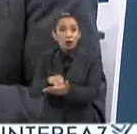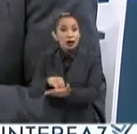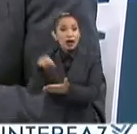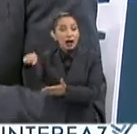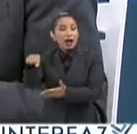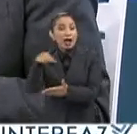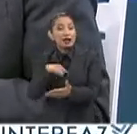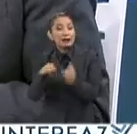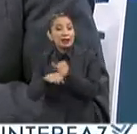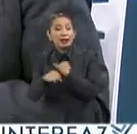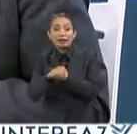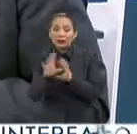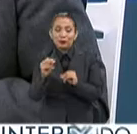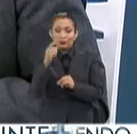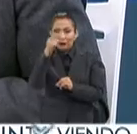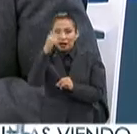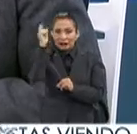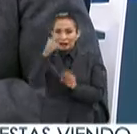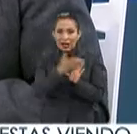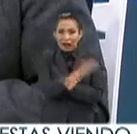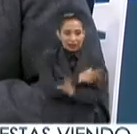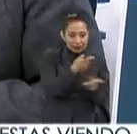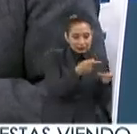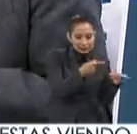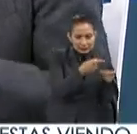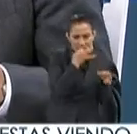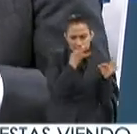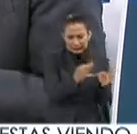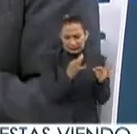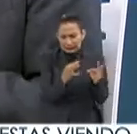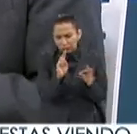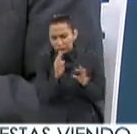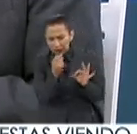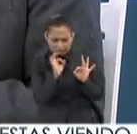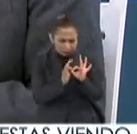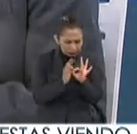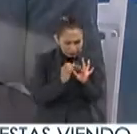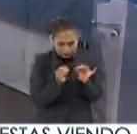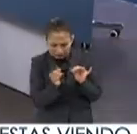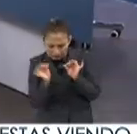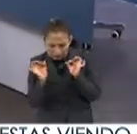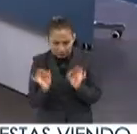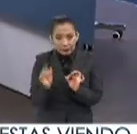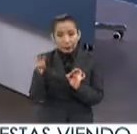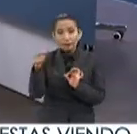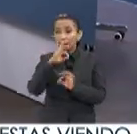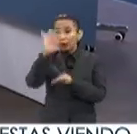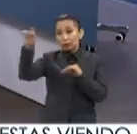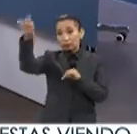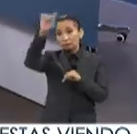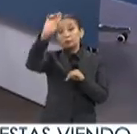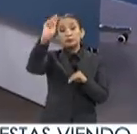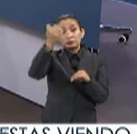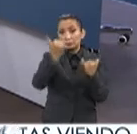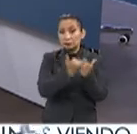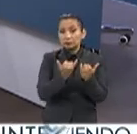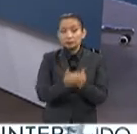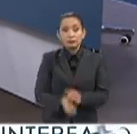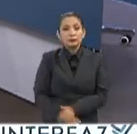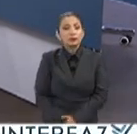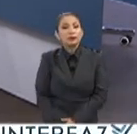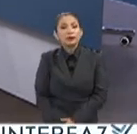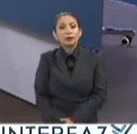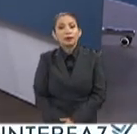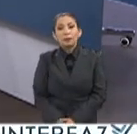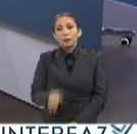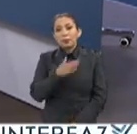un programa en modalidad de distancia en la UNAM. Muy bien. Y yo creo que en todas las instituciones de educación superior es así, ¿eh? Claro.